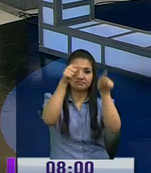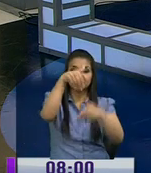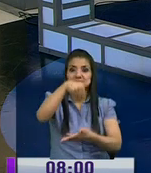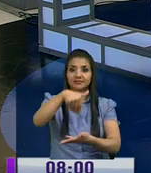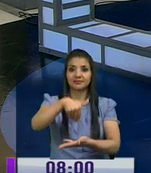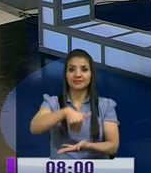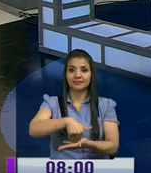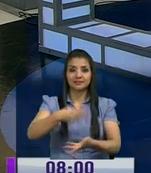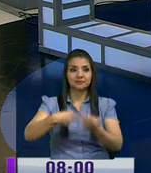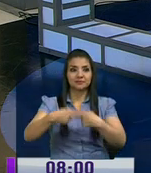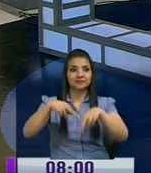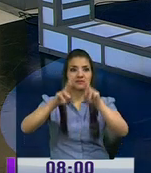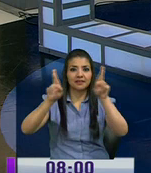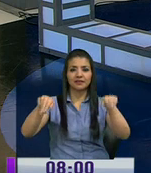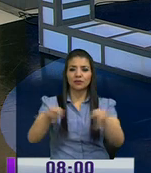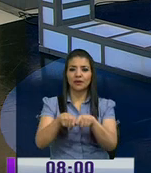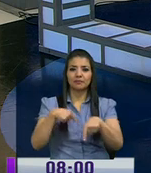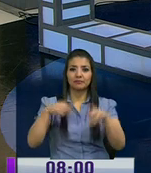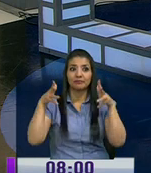Así voy a hacer como los profesores.